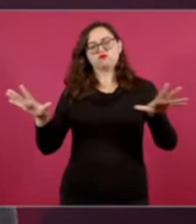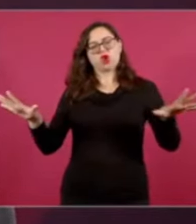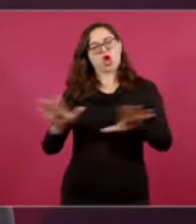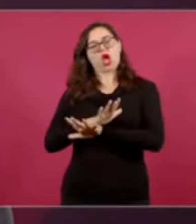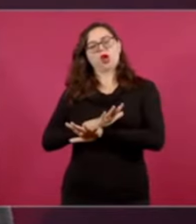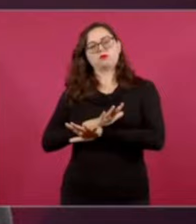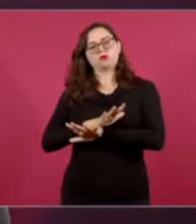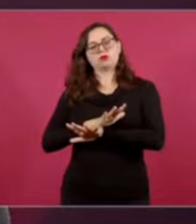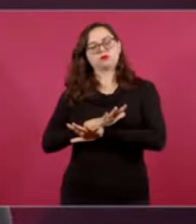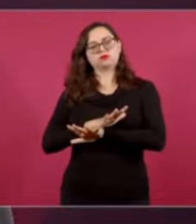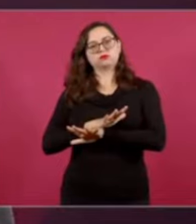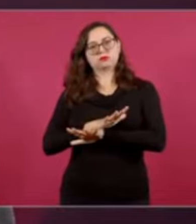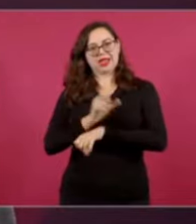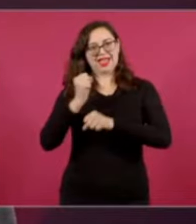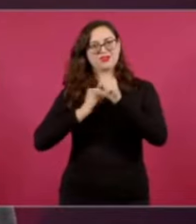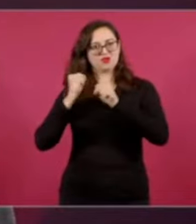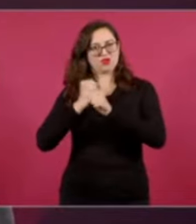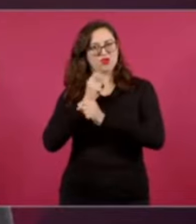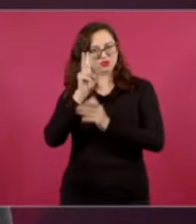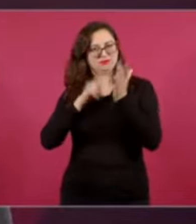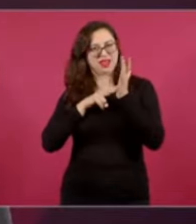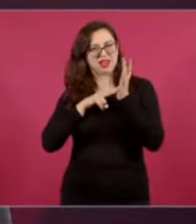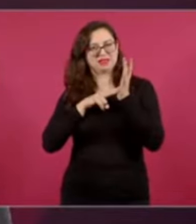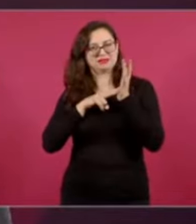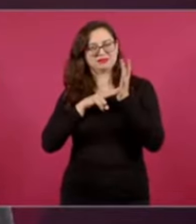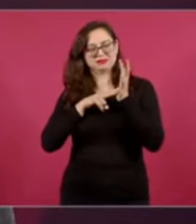Mucha gente de buena fe